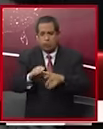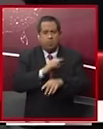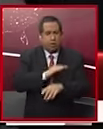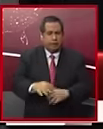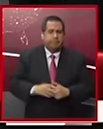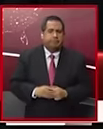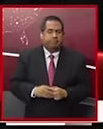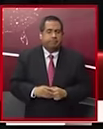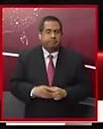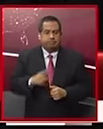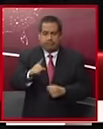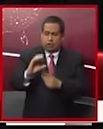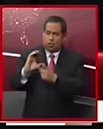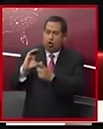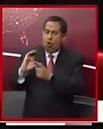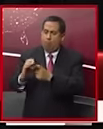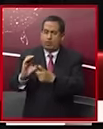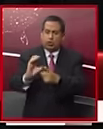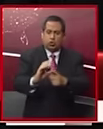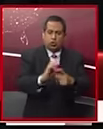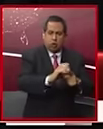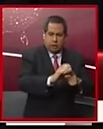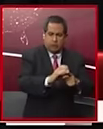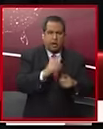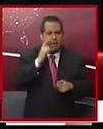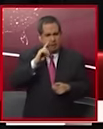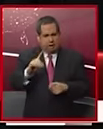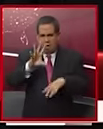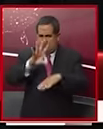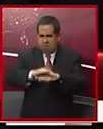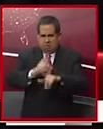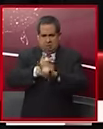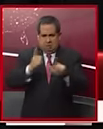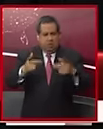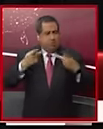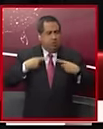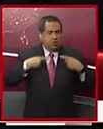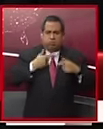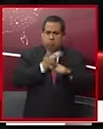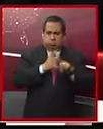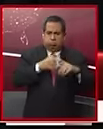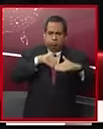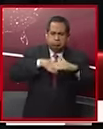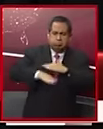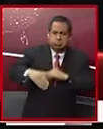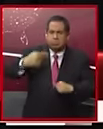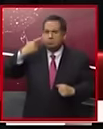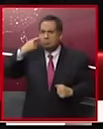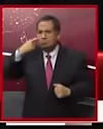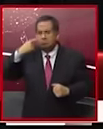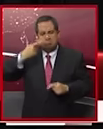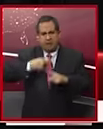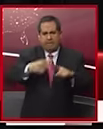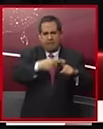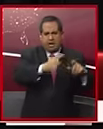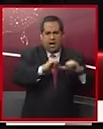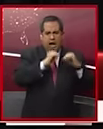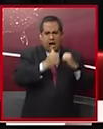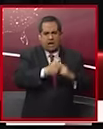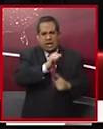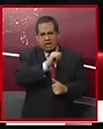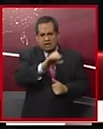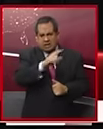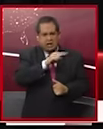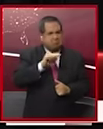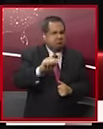Las comisiones estarán obligadas a garantizar el derecho de audiencia a las organizaciones de la